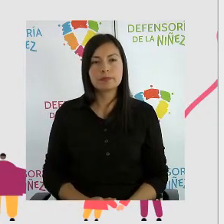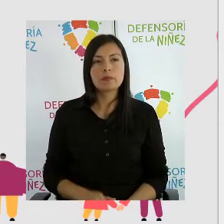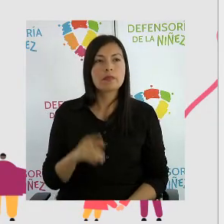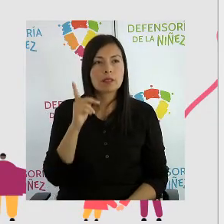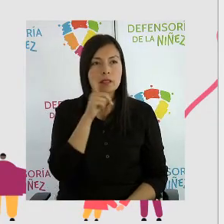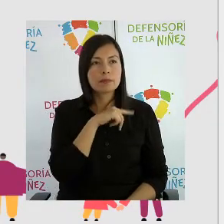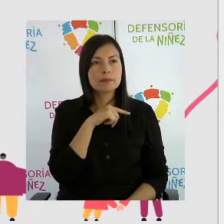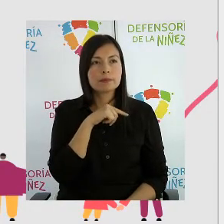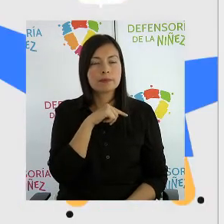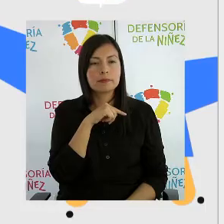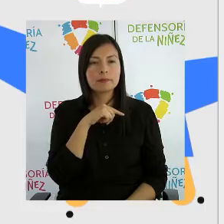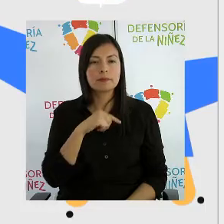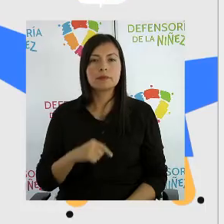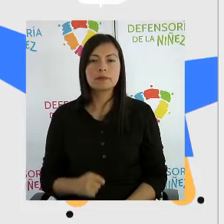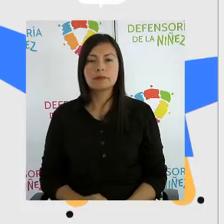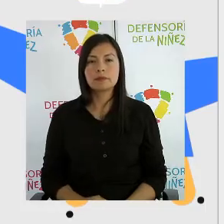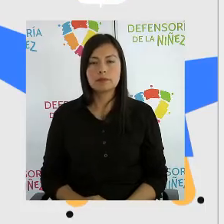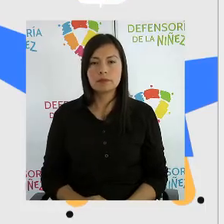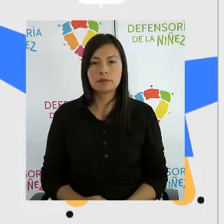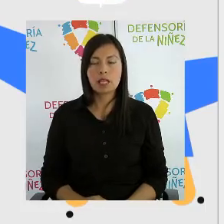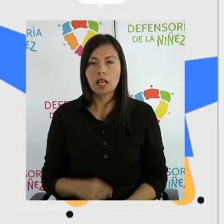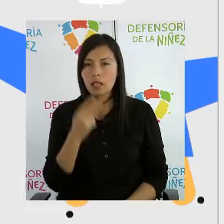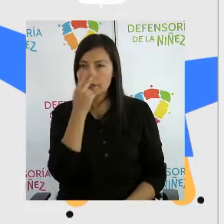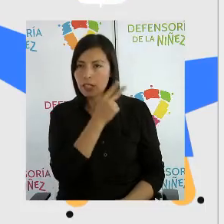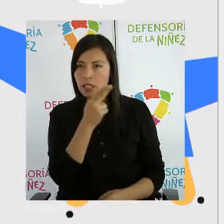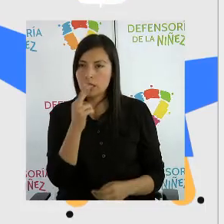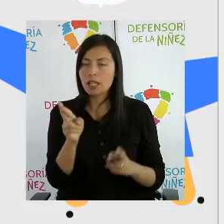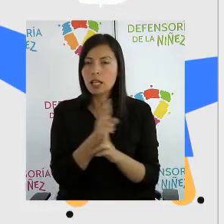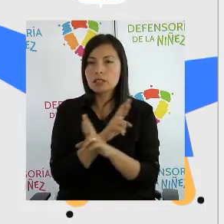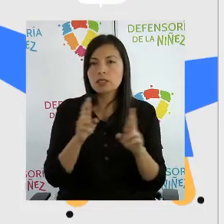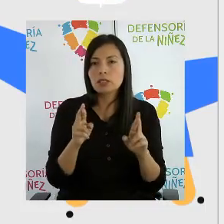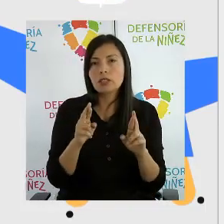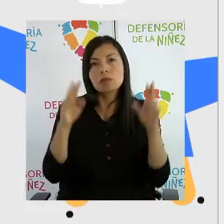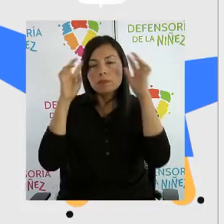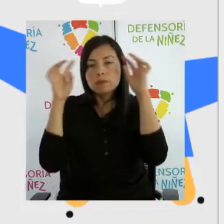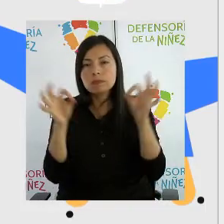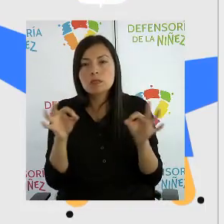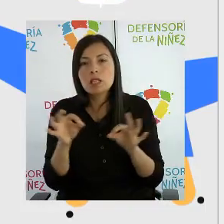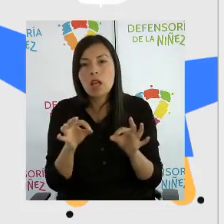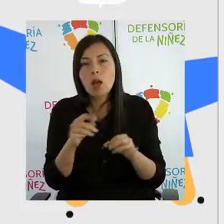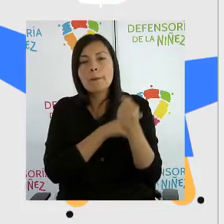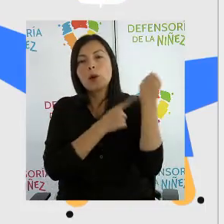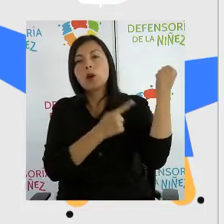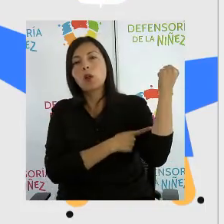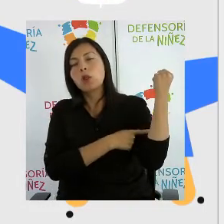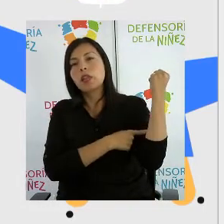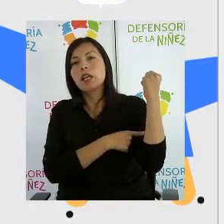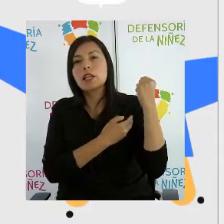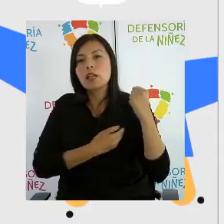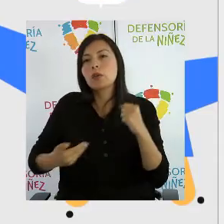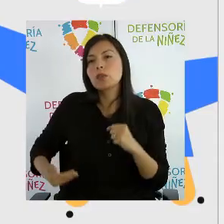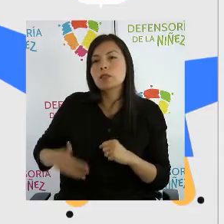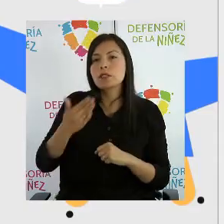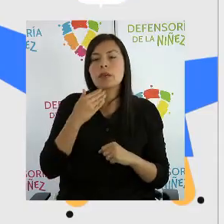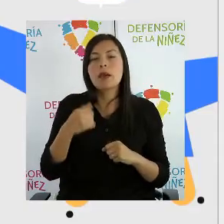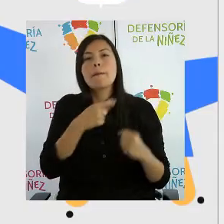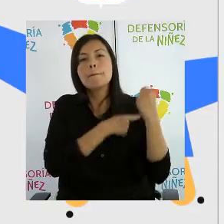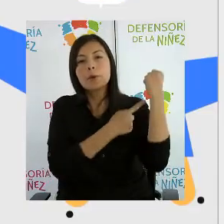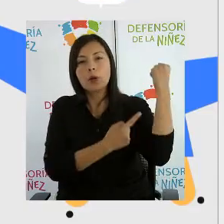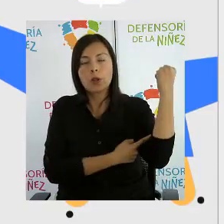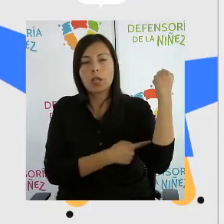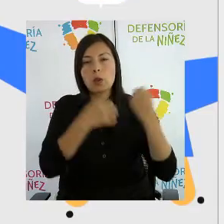Finalmente, tenemos un acápite que se relaciona con las recomendaciones que hemos hecho tanto al Poder Ejecutivo, al Poder Legislativo, al Poder